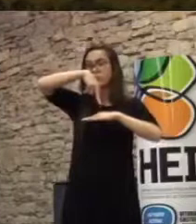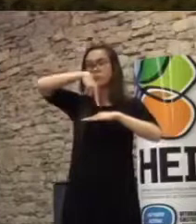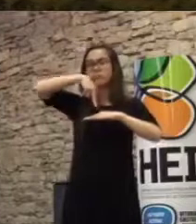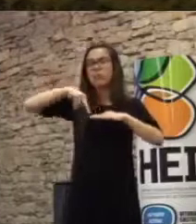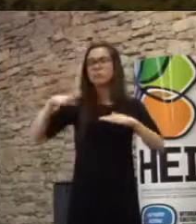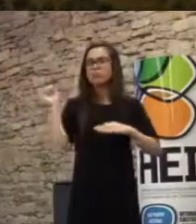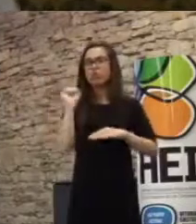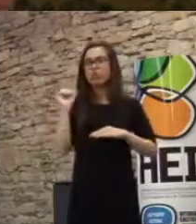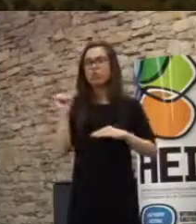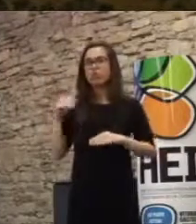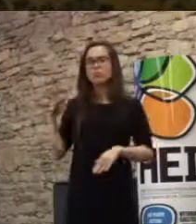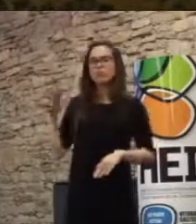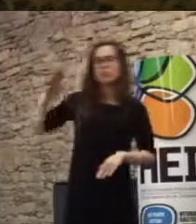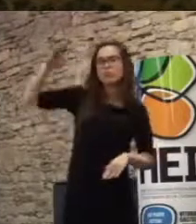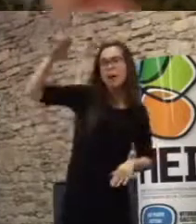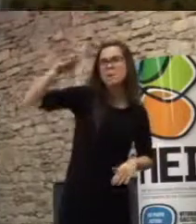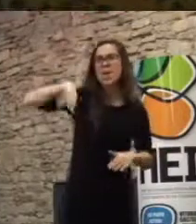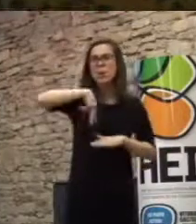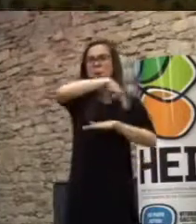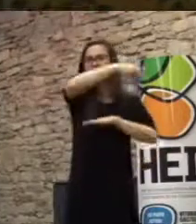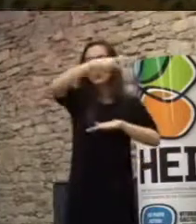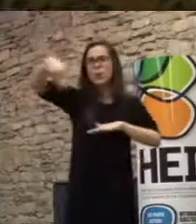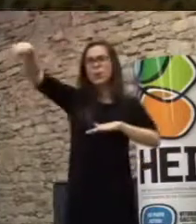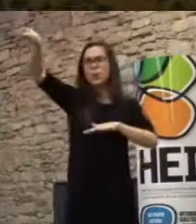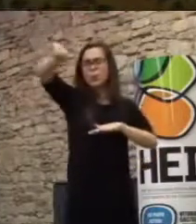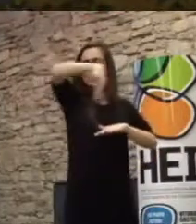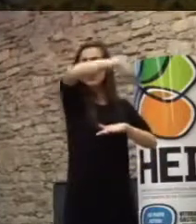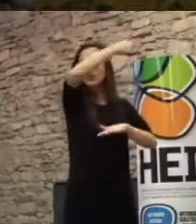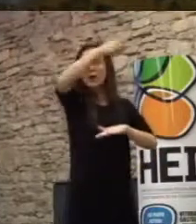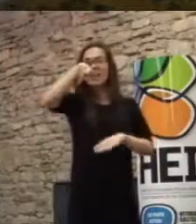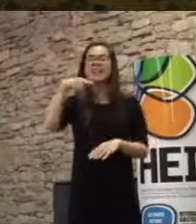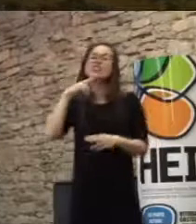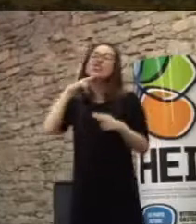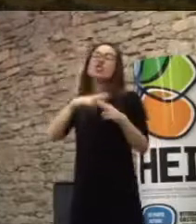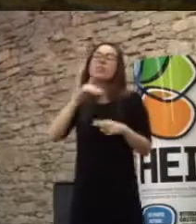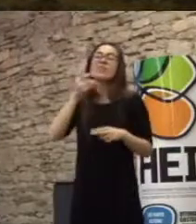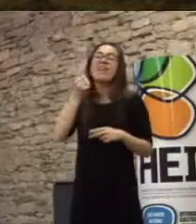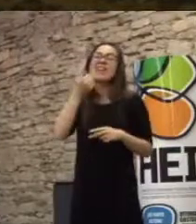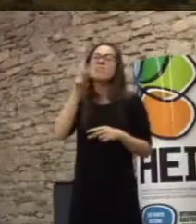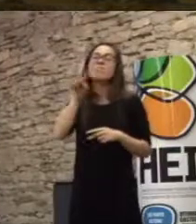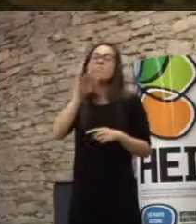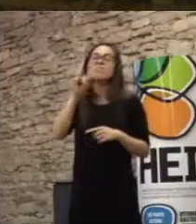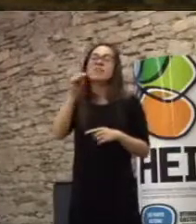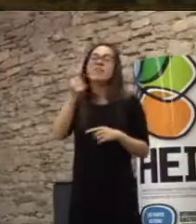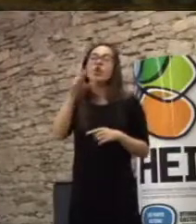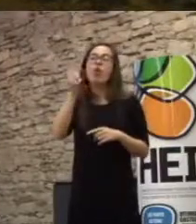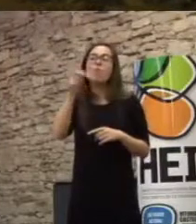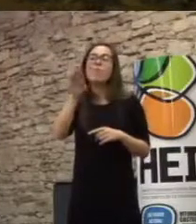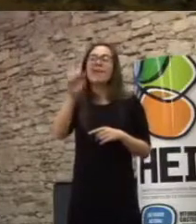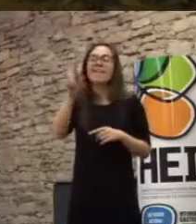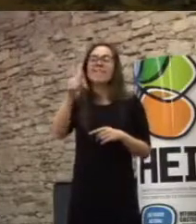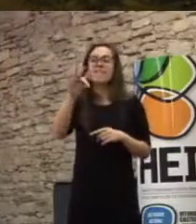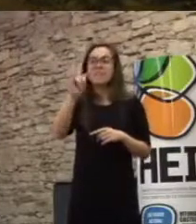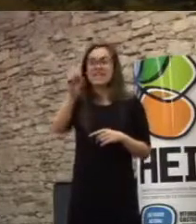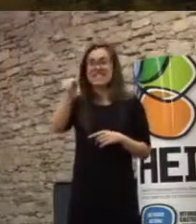y sale volando por todo el escenario se llama te invito perfil yo estaba a tres metros de él si ese tío ha